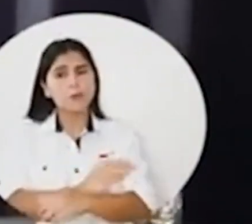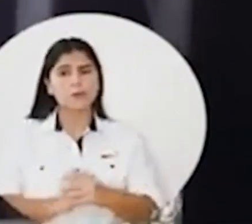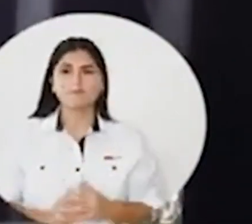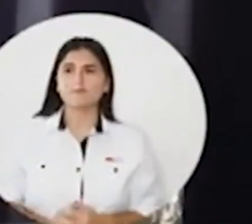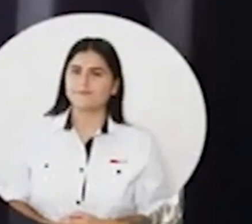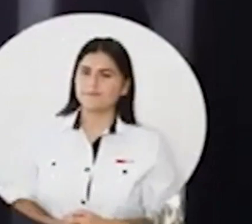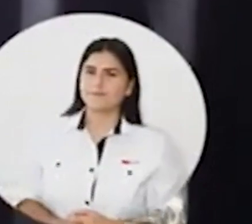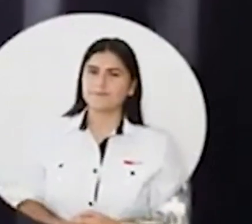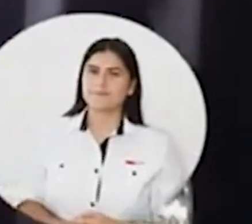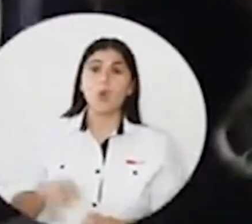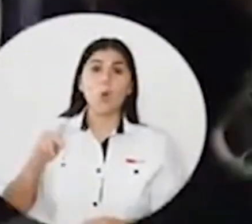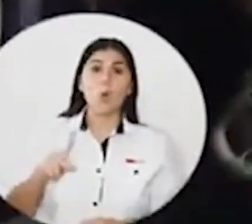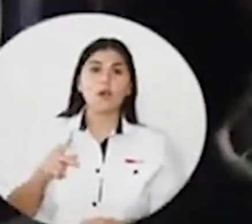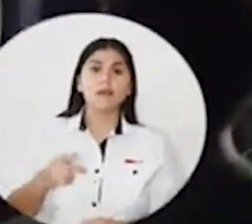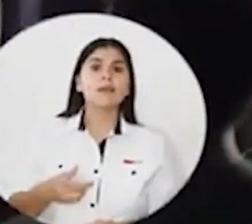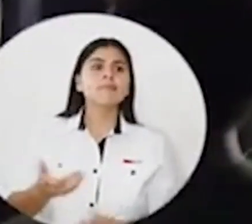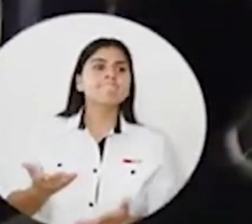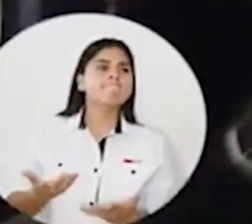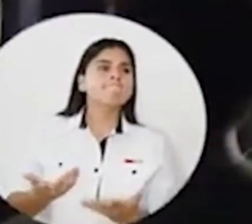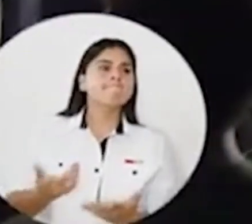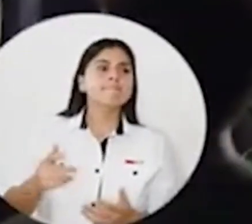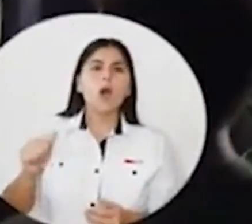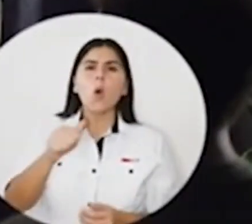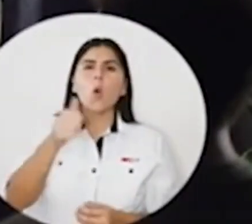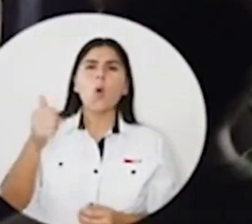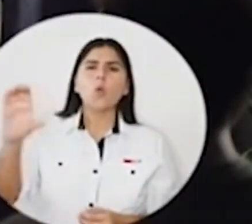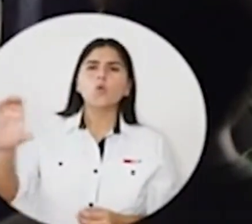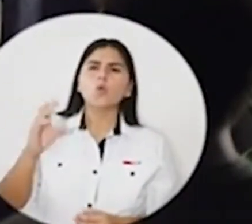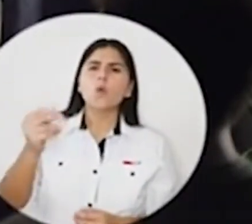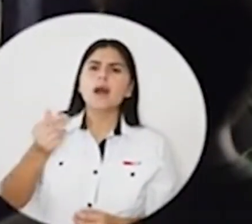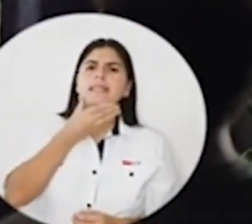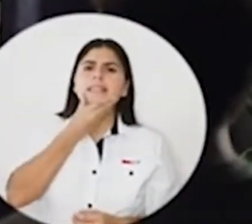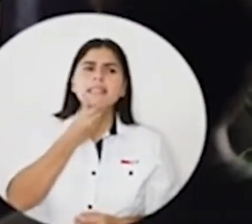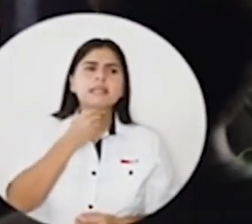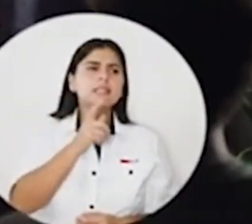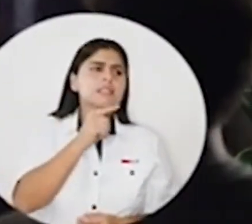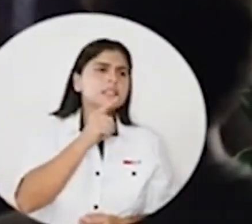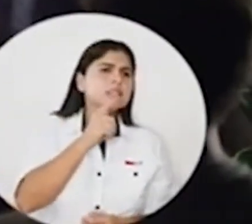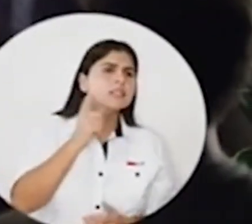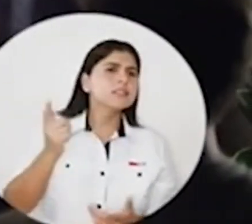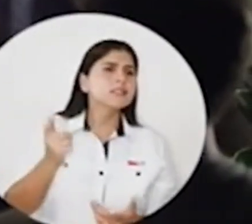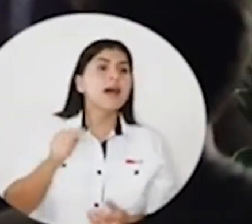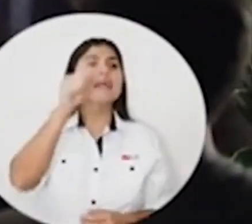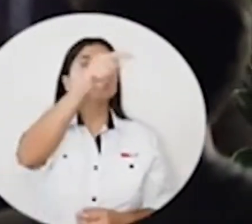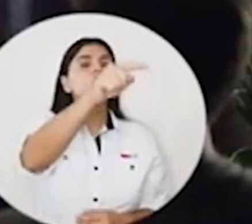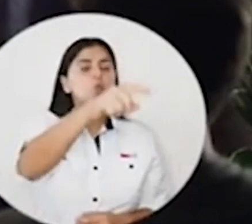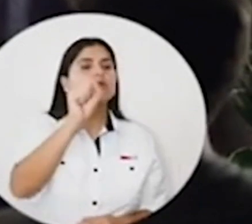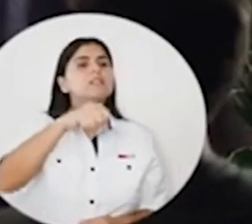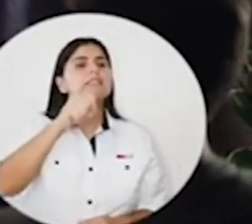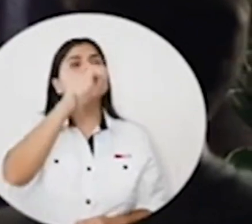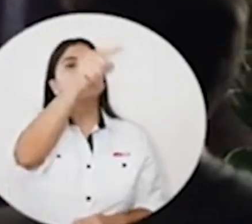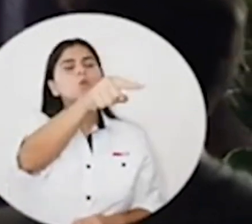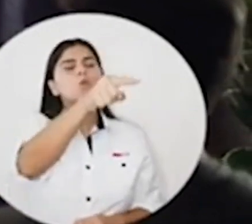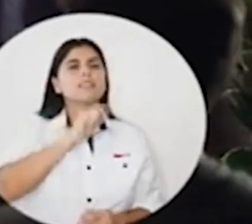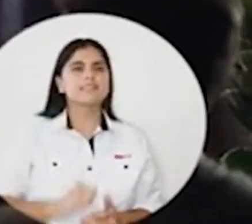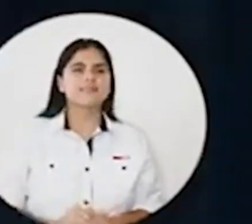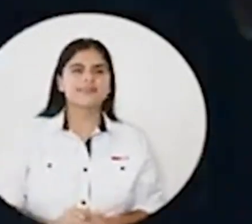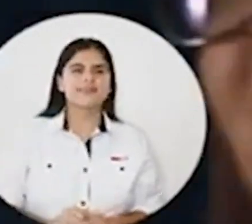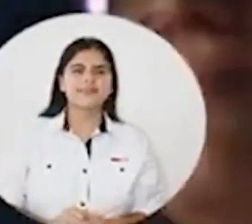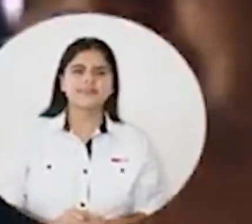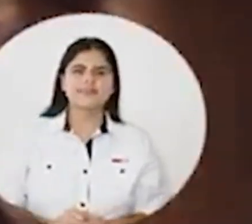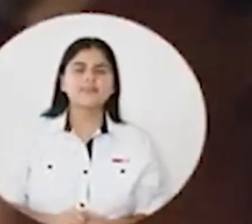lo hago mejor. Está bien. Vamos a ver otro aguinaldo. El suyo,